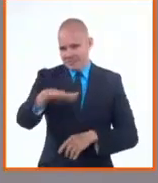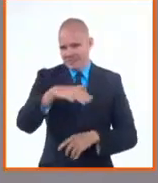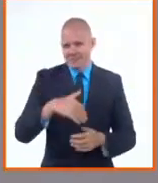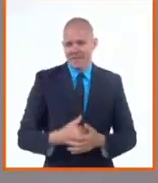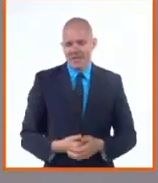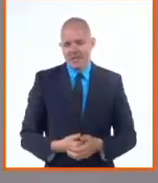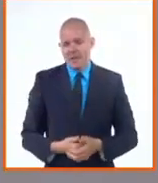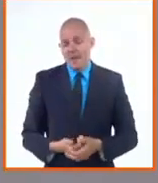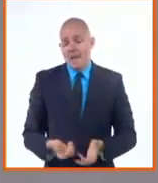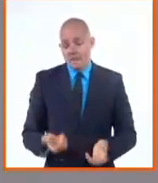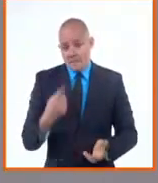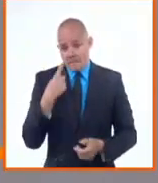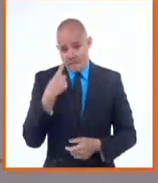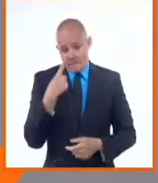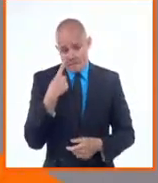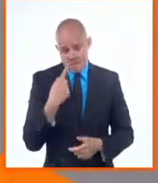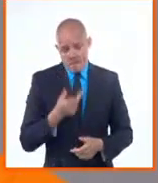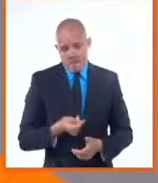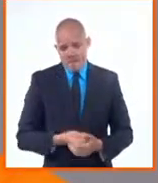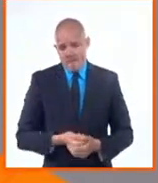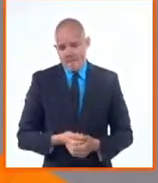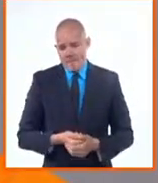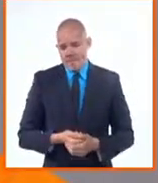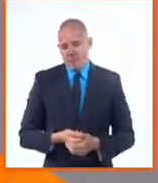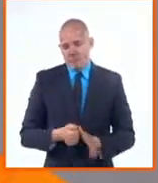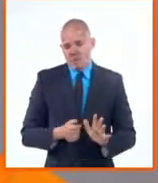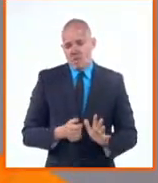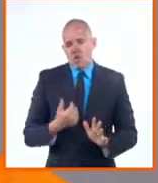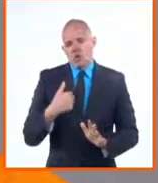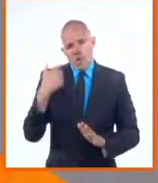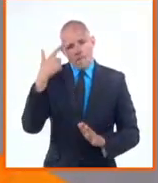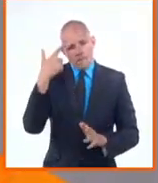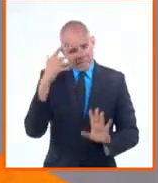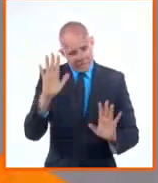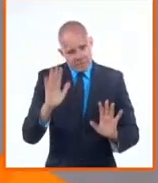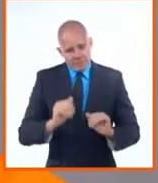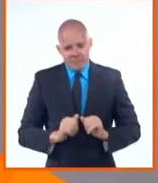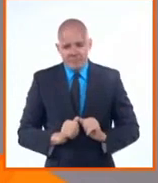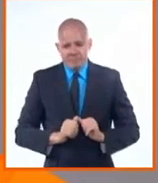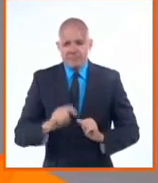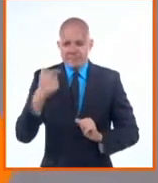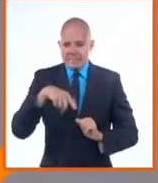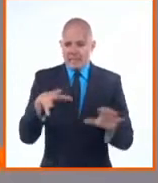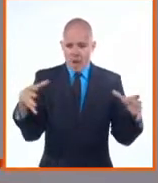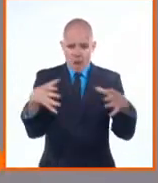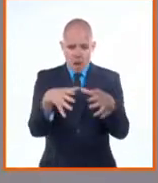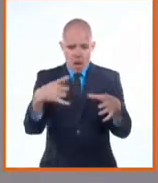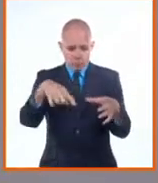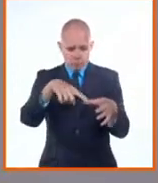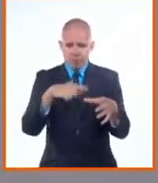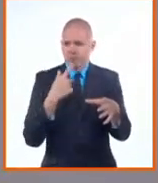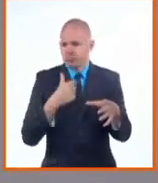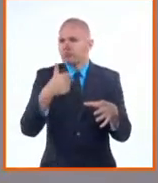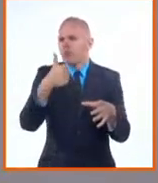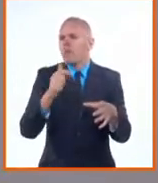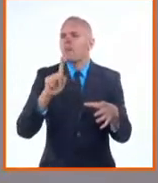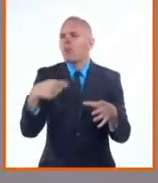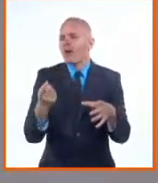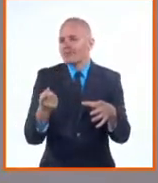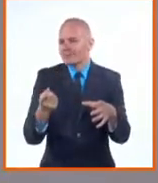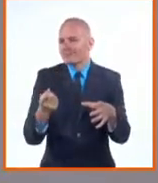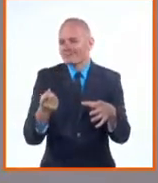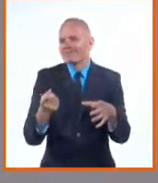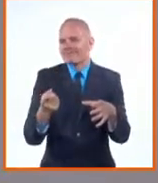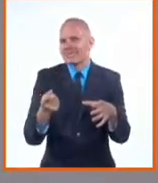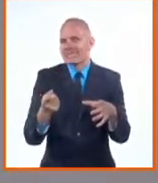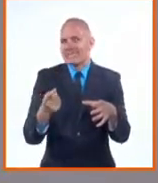yo creo que que estamos en presencia del del Triunfo de un proyecto más allá o expresado en el en